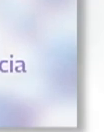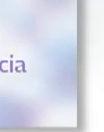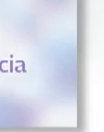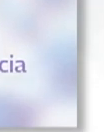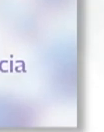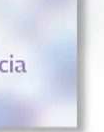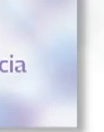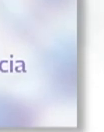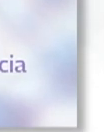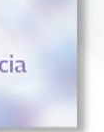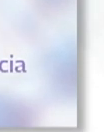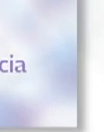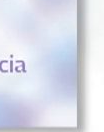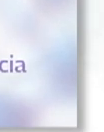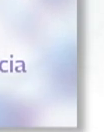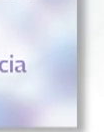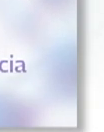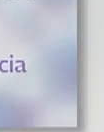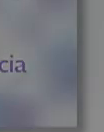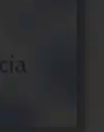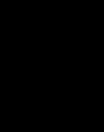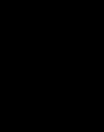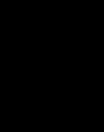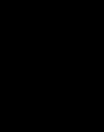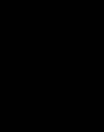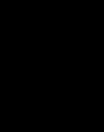www.gob.mx. Tienes hasta el 15 de noviembre.